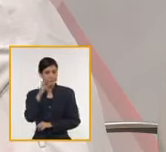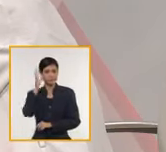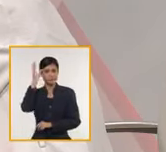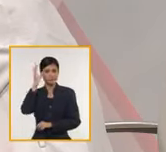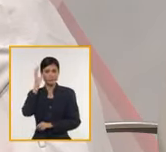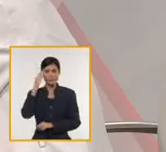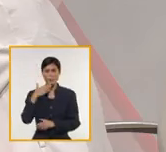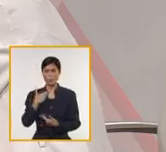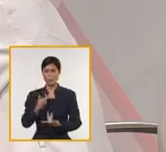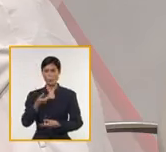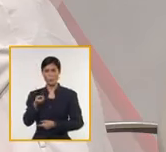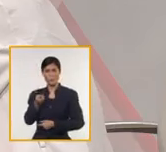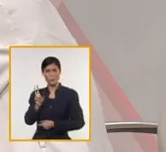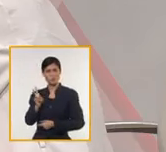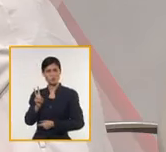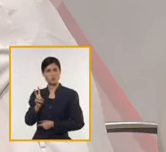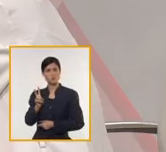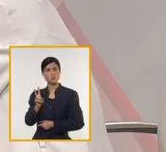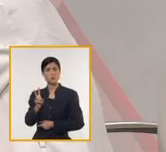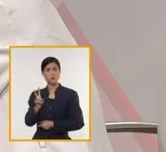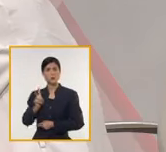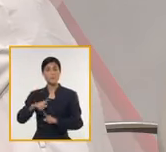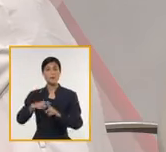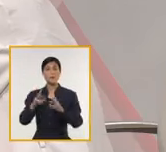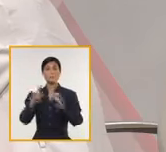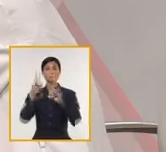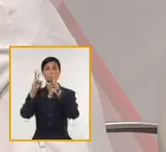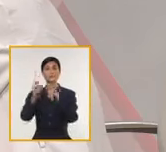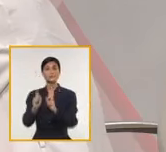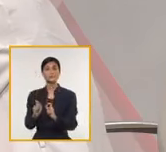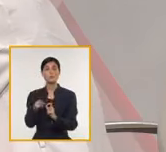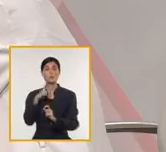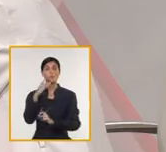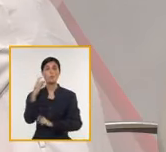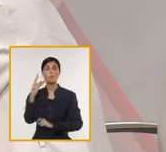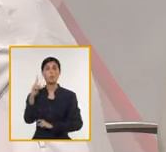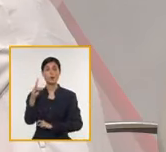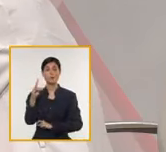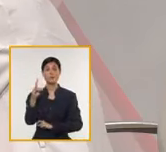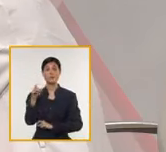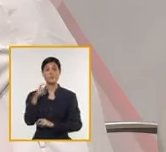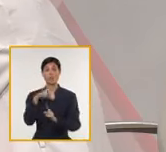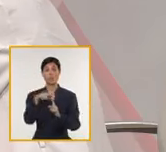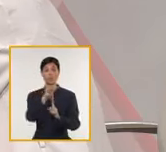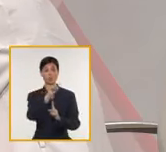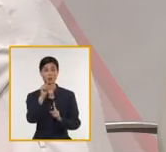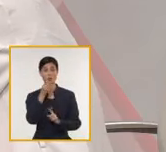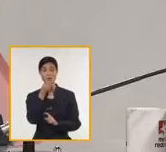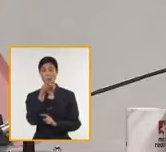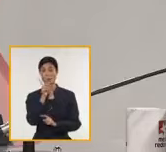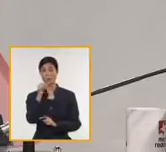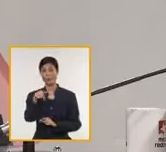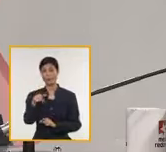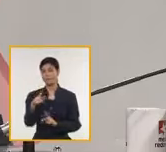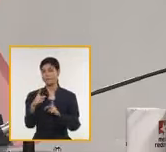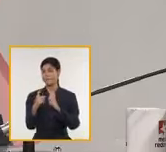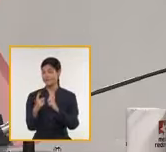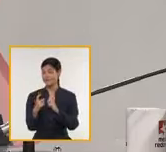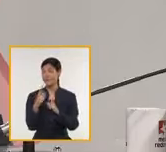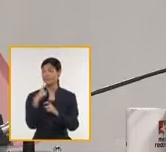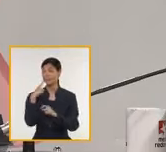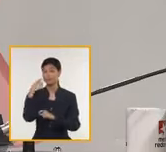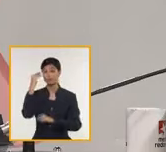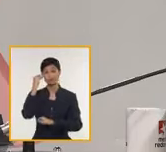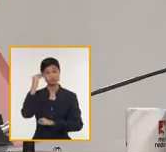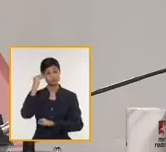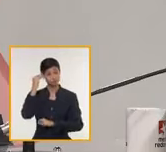tema de Venezuela, sobre los resultados electorales en Bolivia, que es un tema que no hemos podido analizar todavía en la mesa redonda, que fue